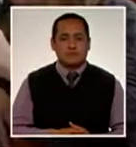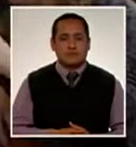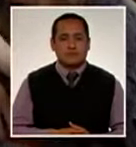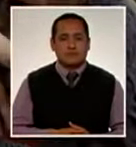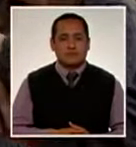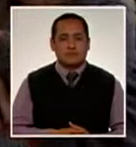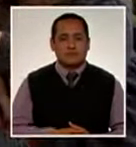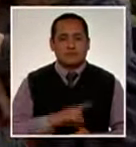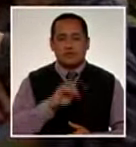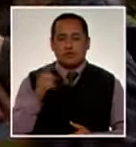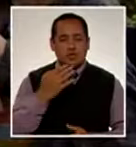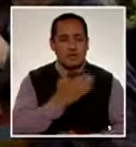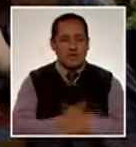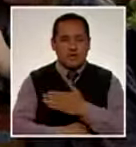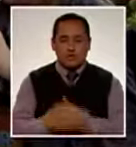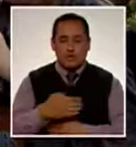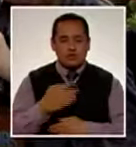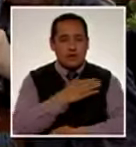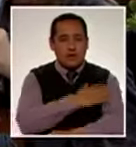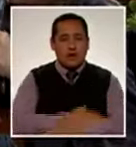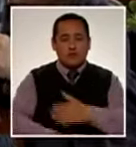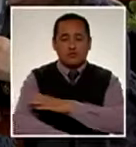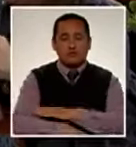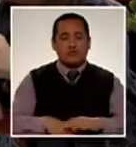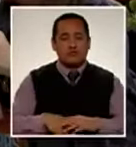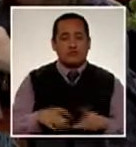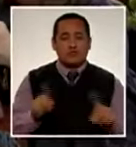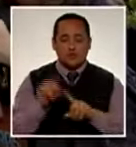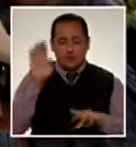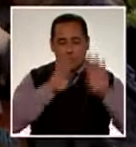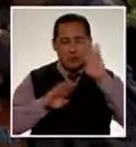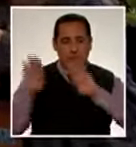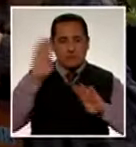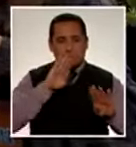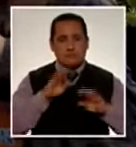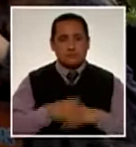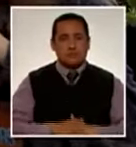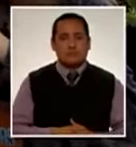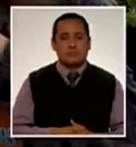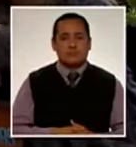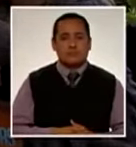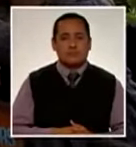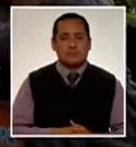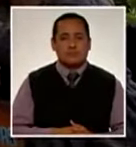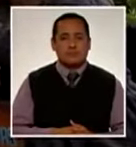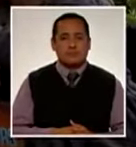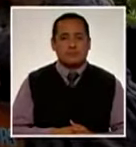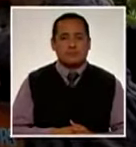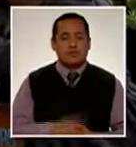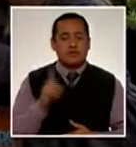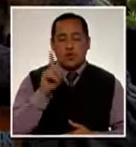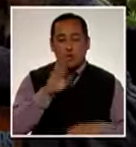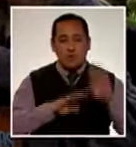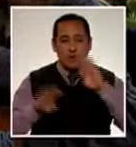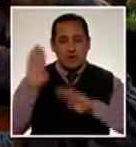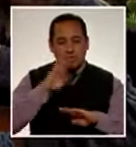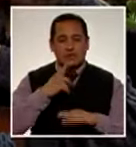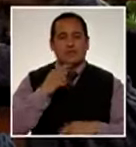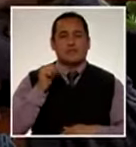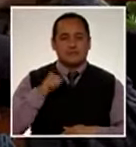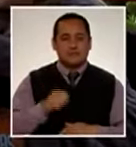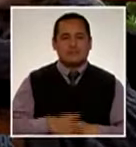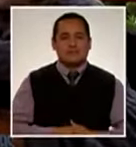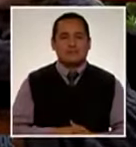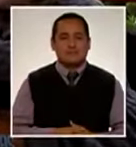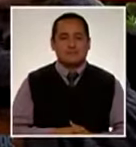yes. No piernas, no brazos. No preocupaciones. No ¿cómo?